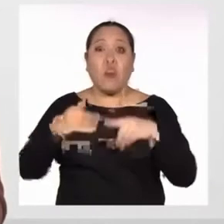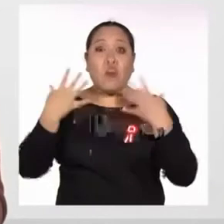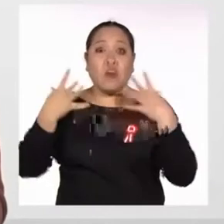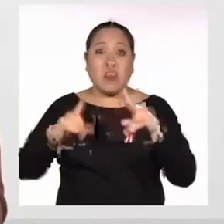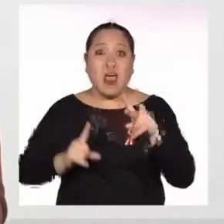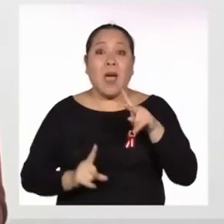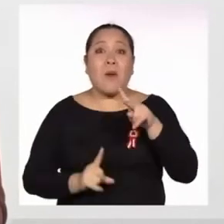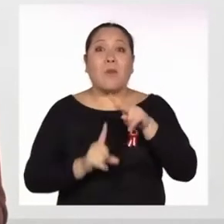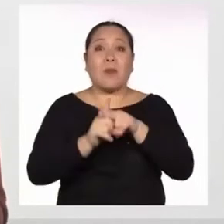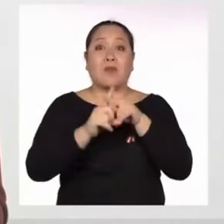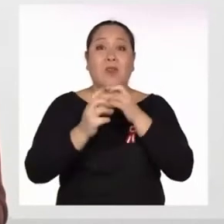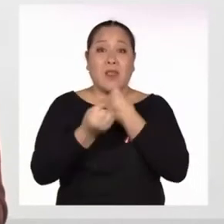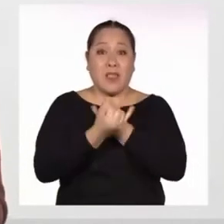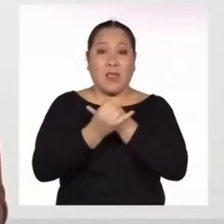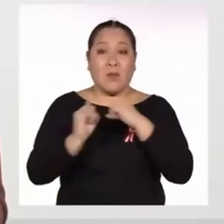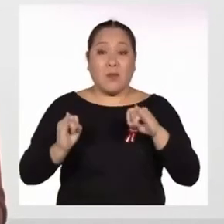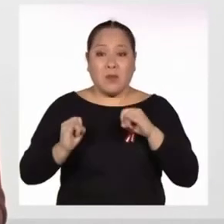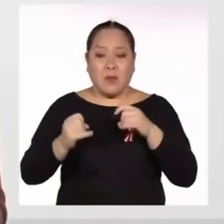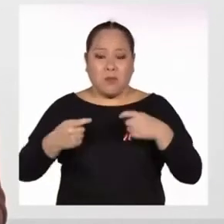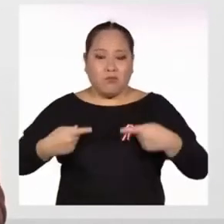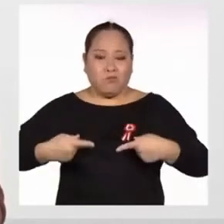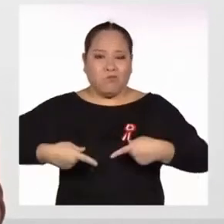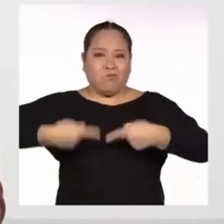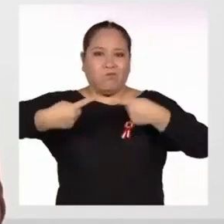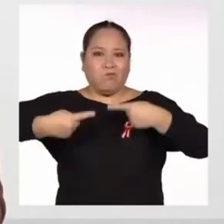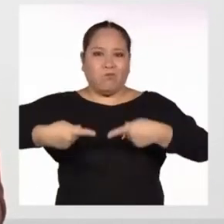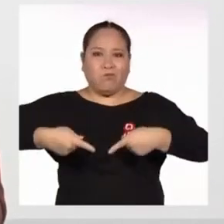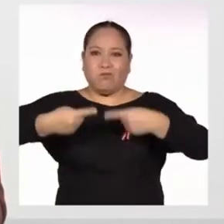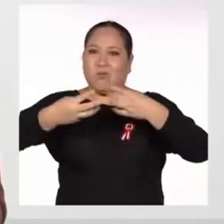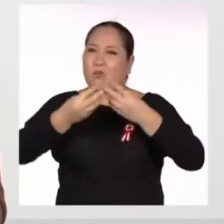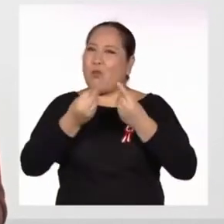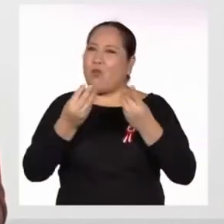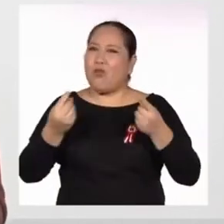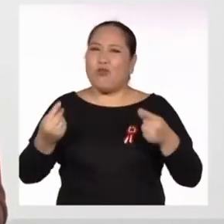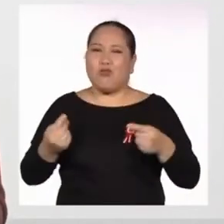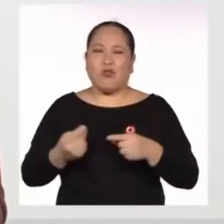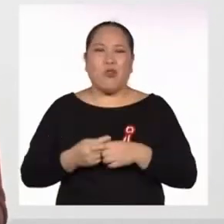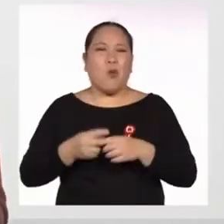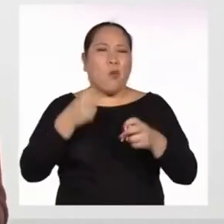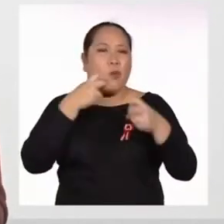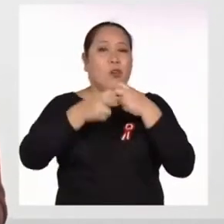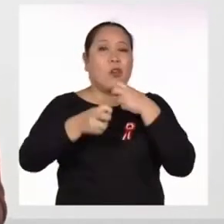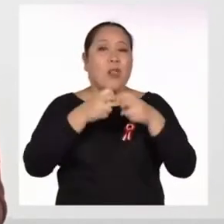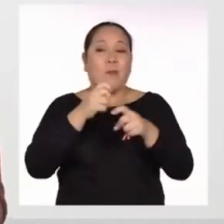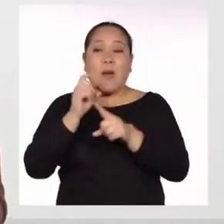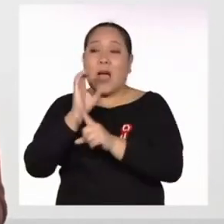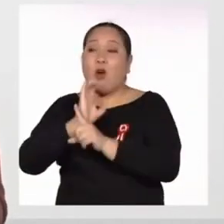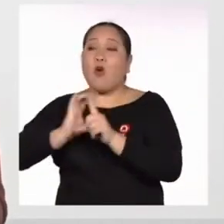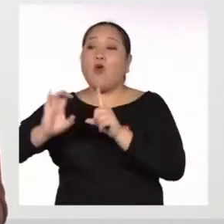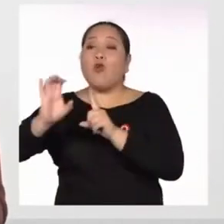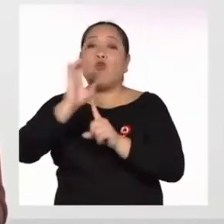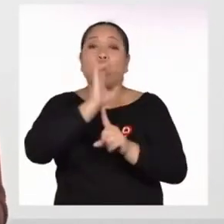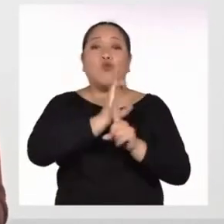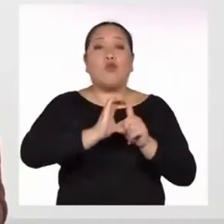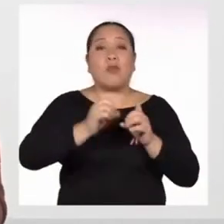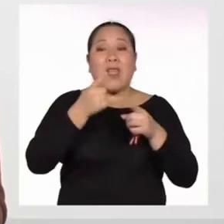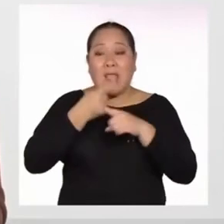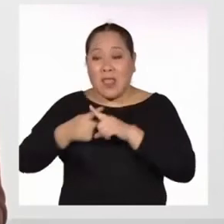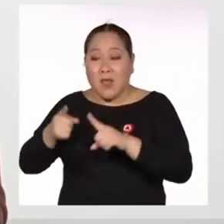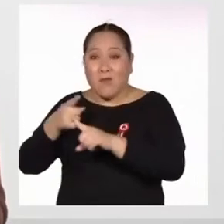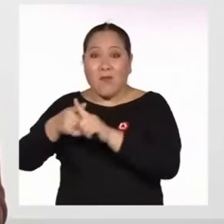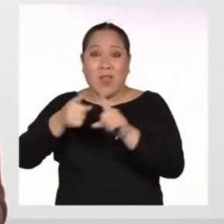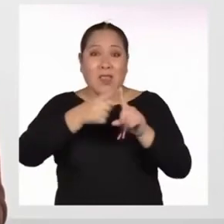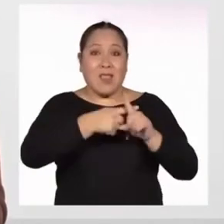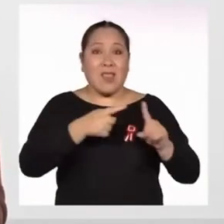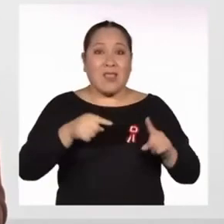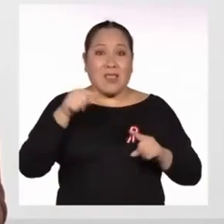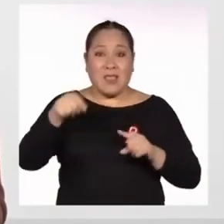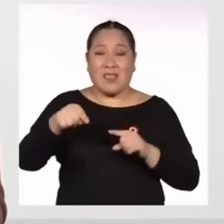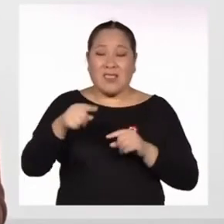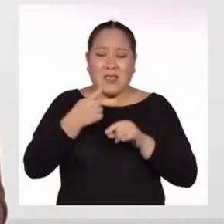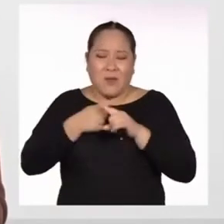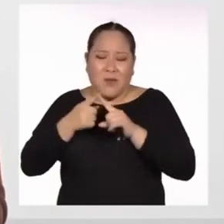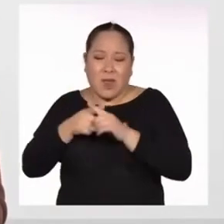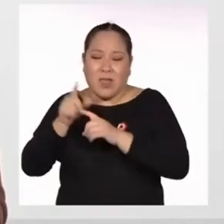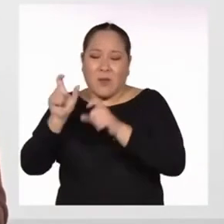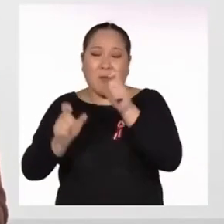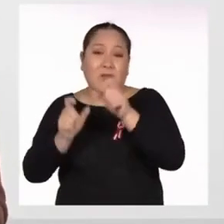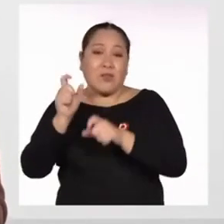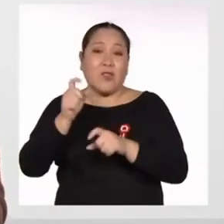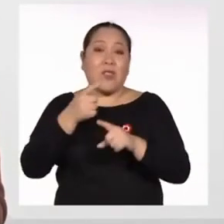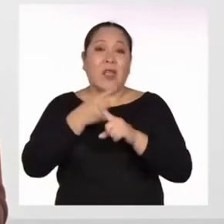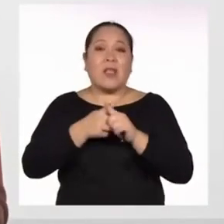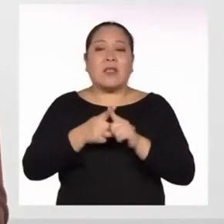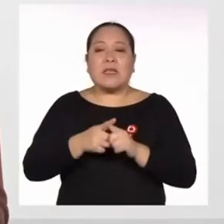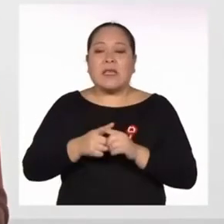chocaron en conflictos tantas culturas y tanta diversidad que ha sido todo un reto a